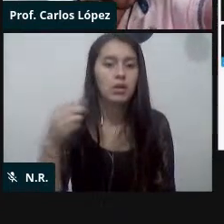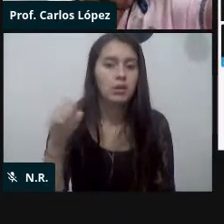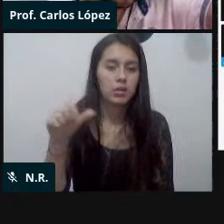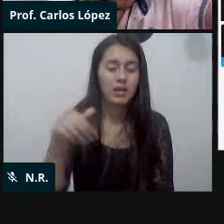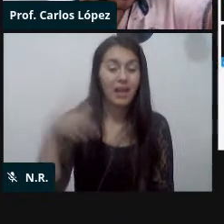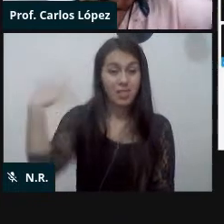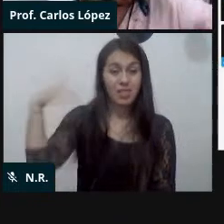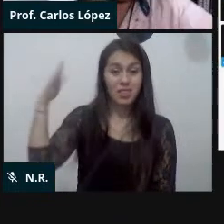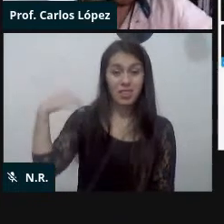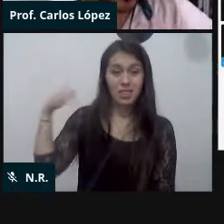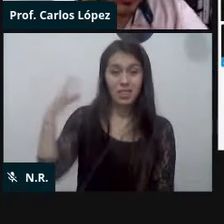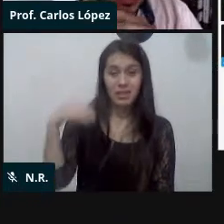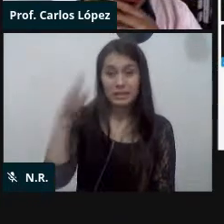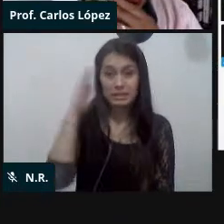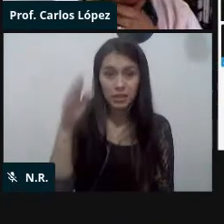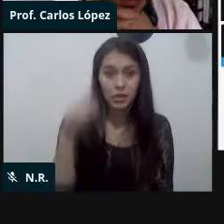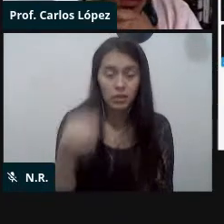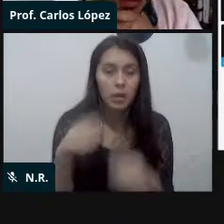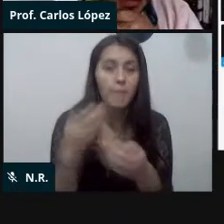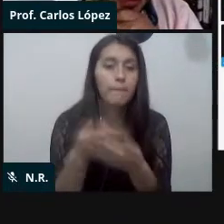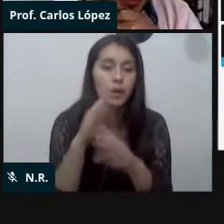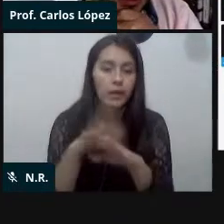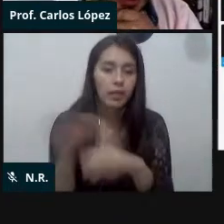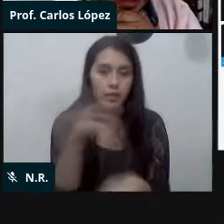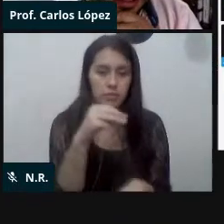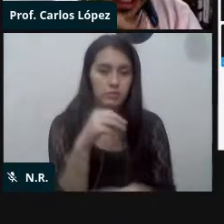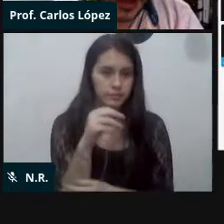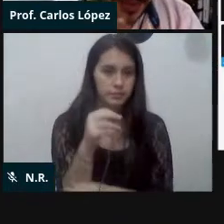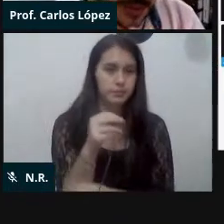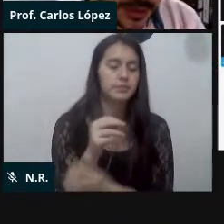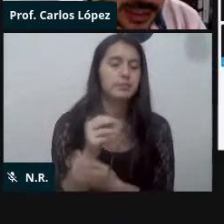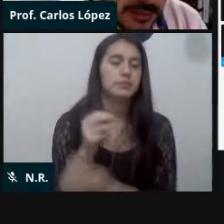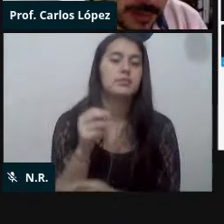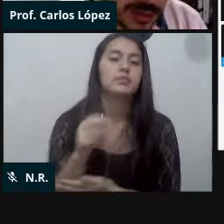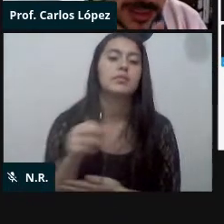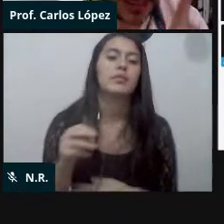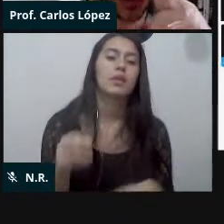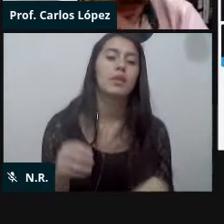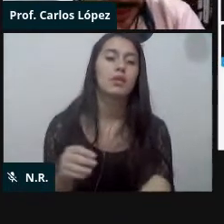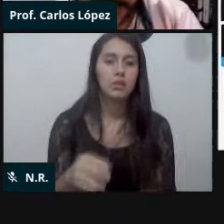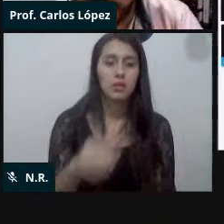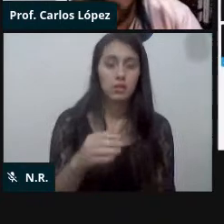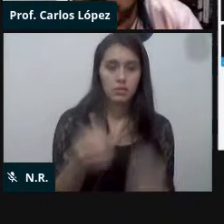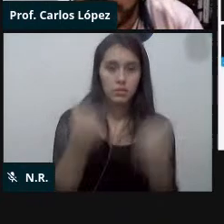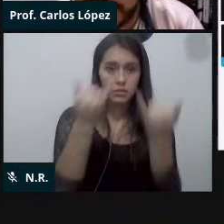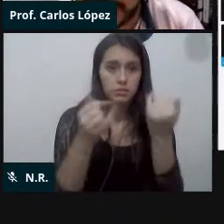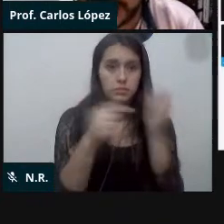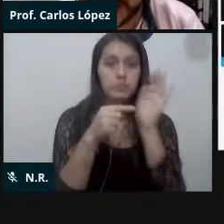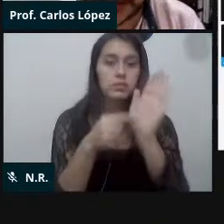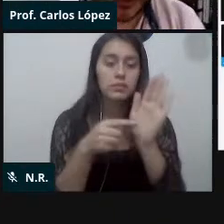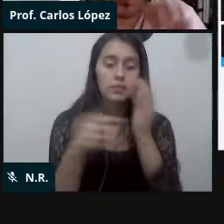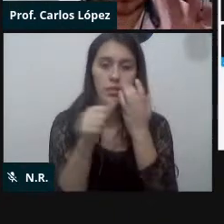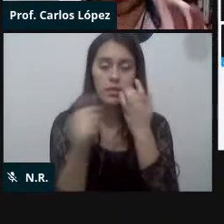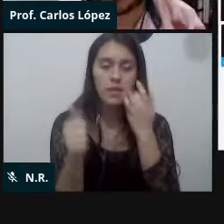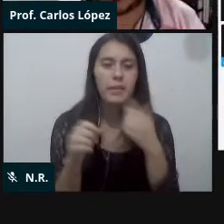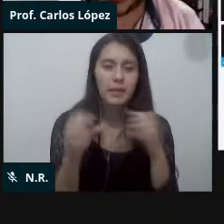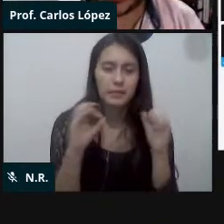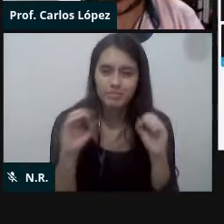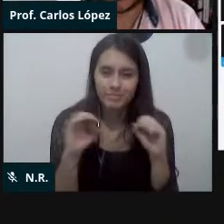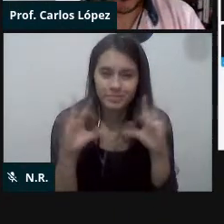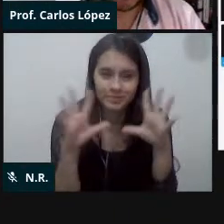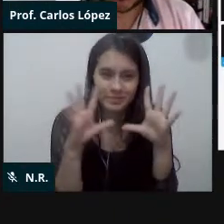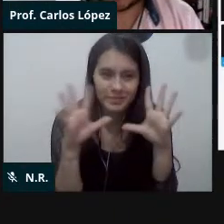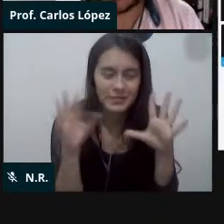conectado, o desde ese momento dije, buenas tardes, profe. Sí, nos saludó desde ahí. Pero ahorita vamos a mirar un poco la magia de esto, que es lo que